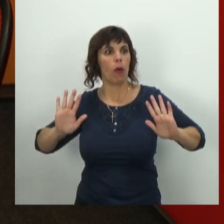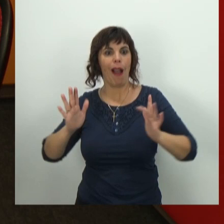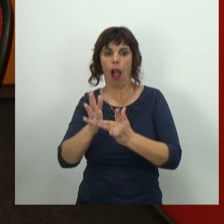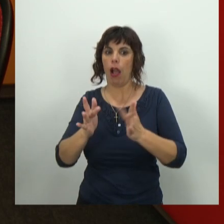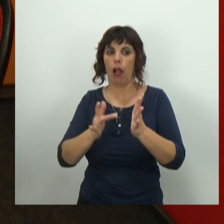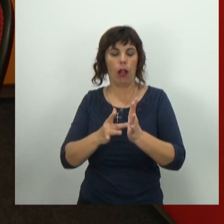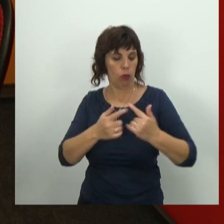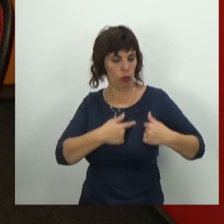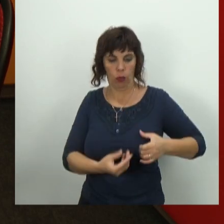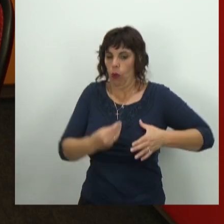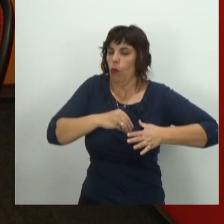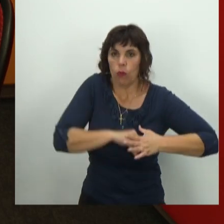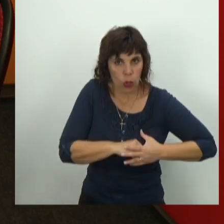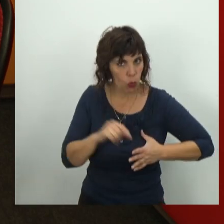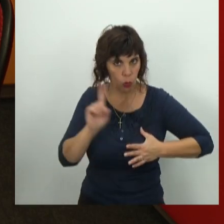todavía está cerrado.